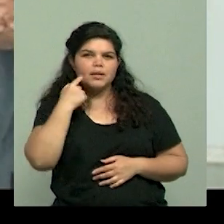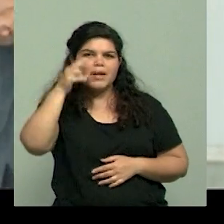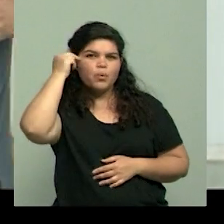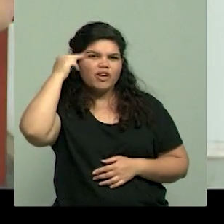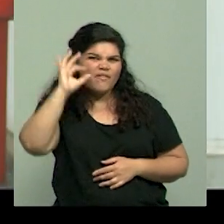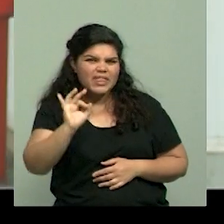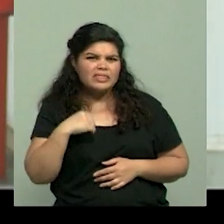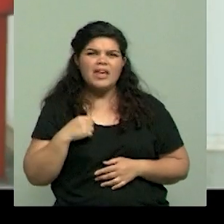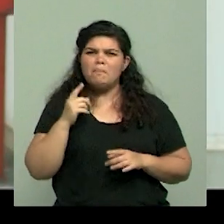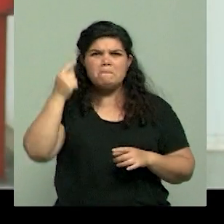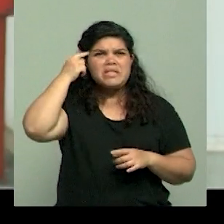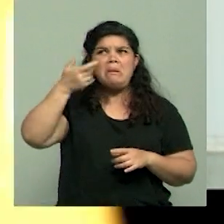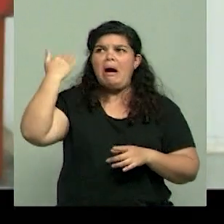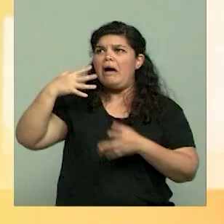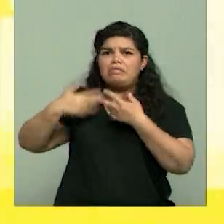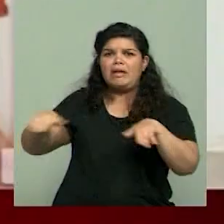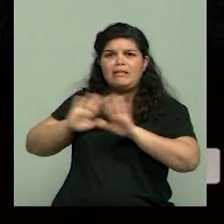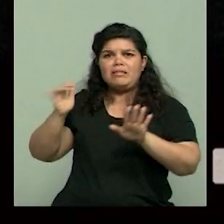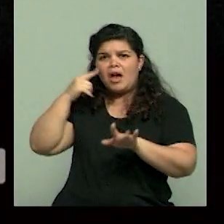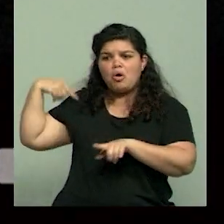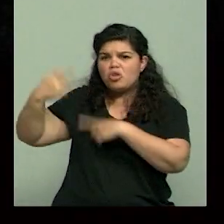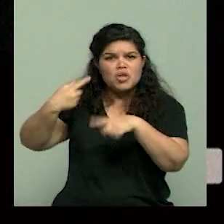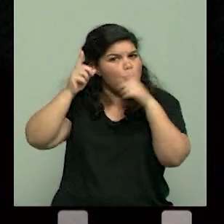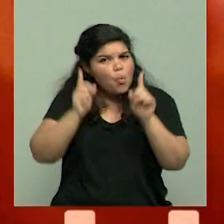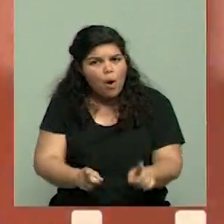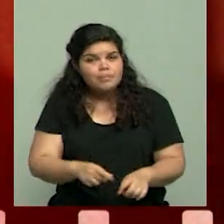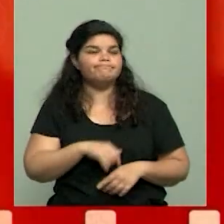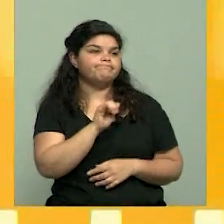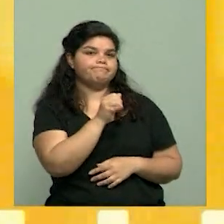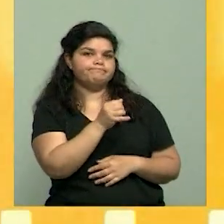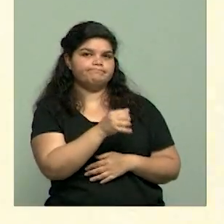evidentemente. Sí, se sigue manteniendo, todavía sí.